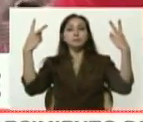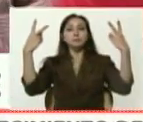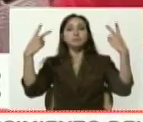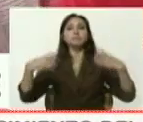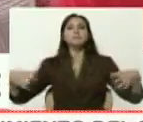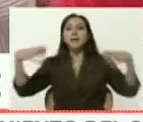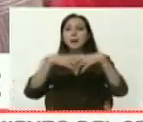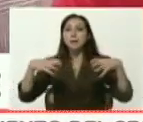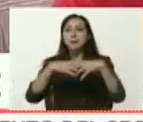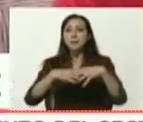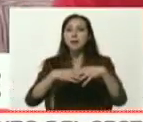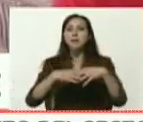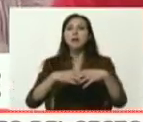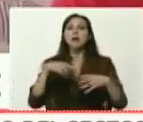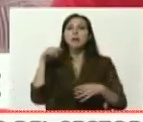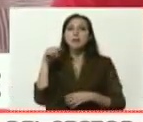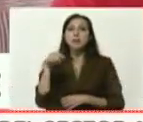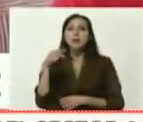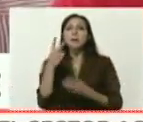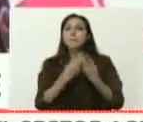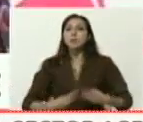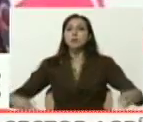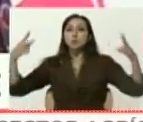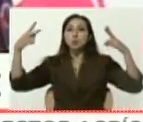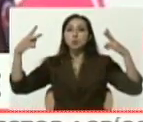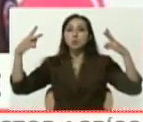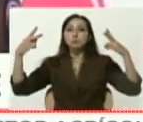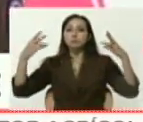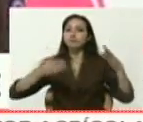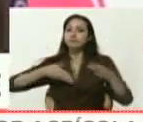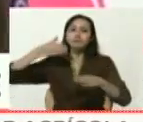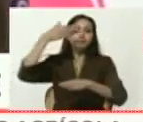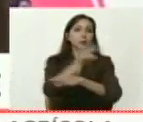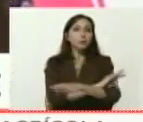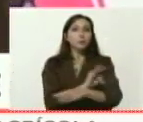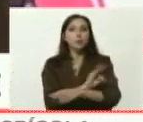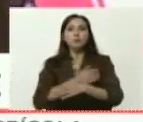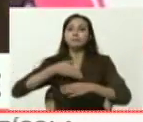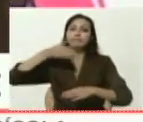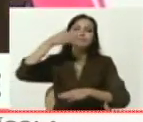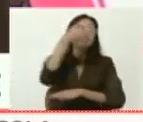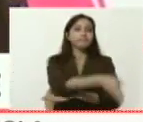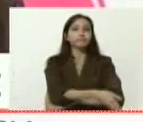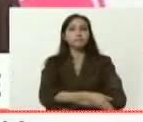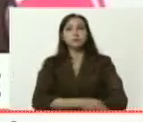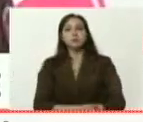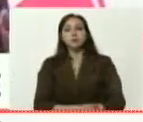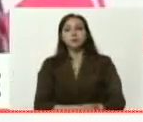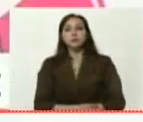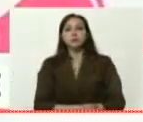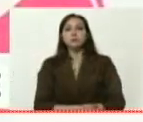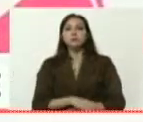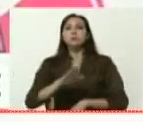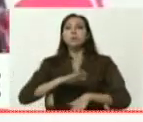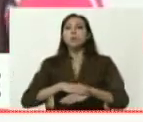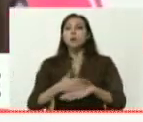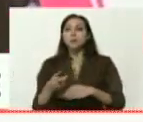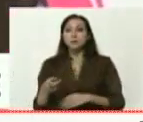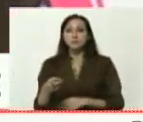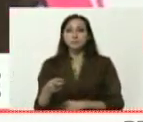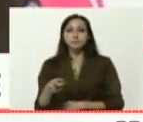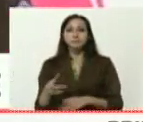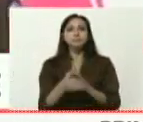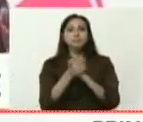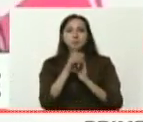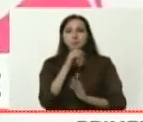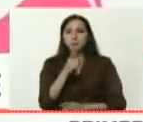la victoria trasciende nuestra frontera. El enemigo no ha podido someter al glorioso